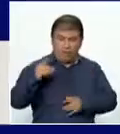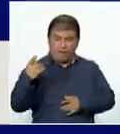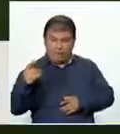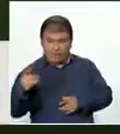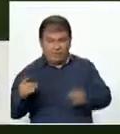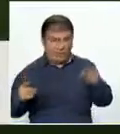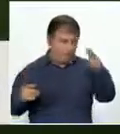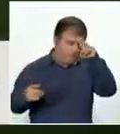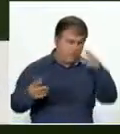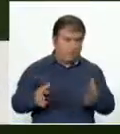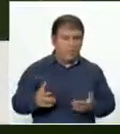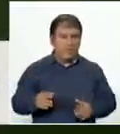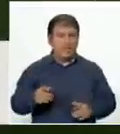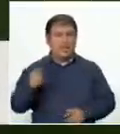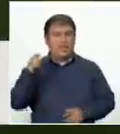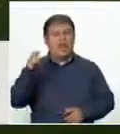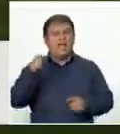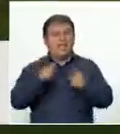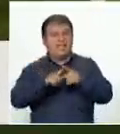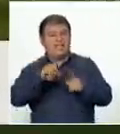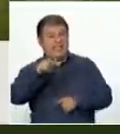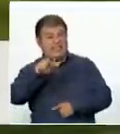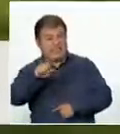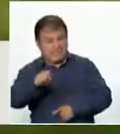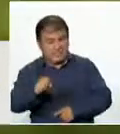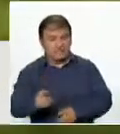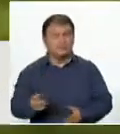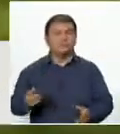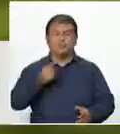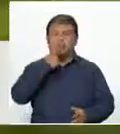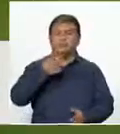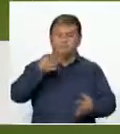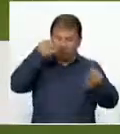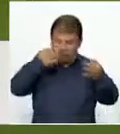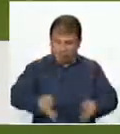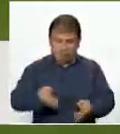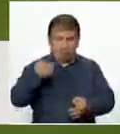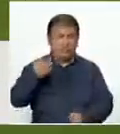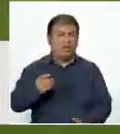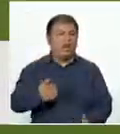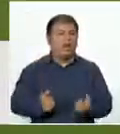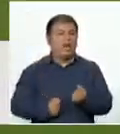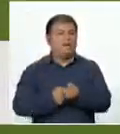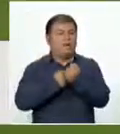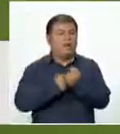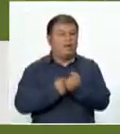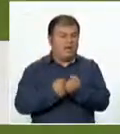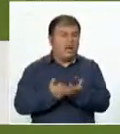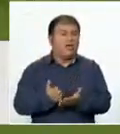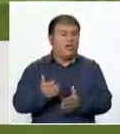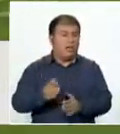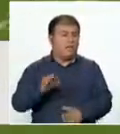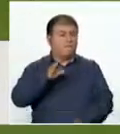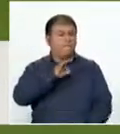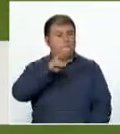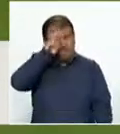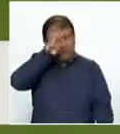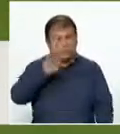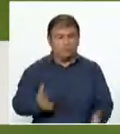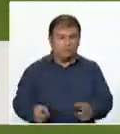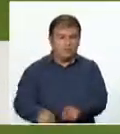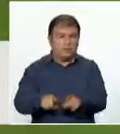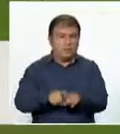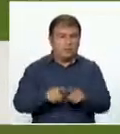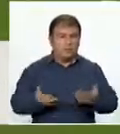Mundial Rusia 2018, el Tribunal Arbitral de Deporte, TAS, ratificó el fallo de la FIFA favorable al Perú en el reclamo precisamente contra la